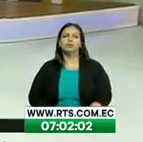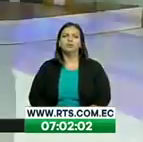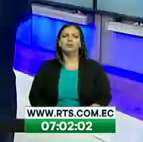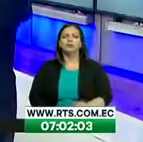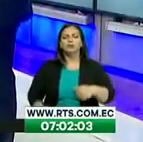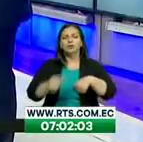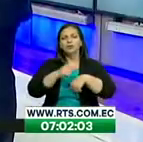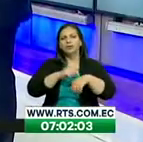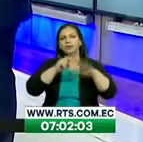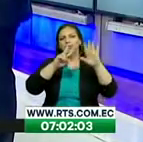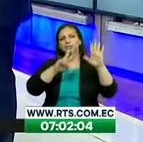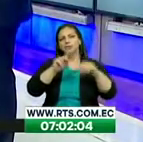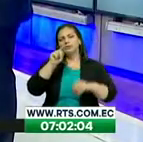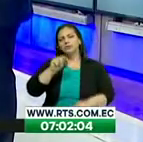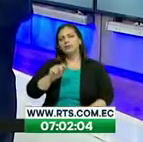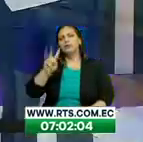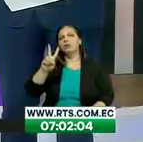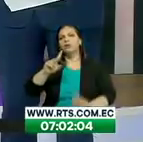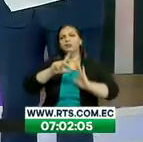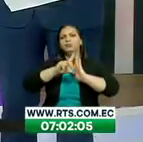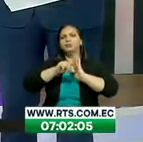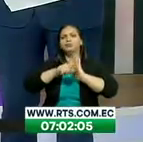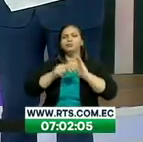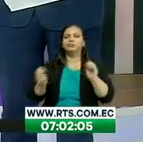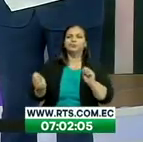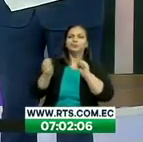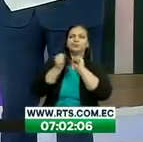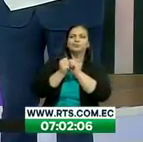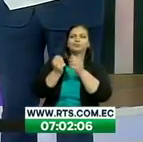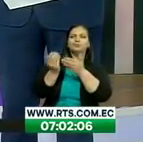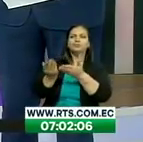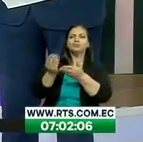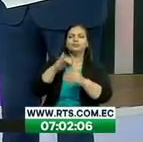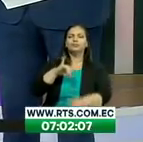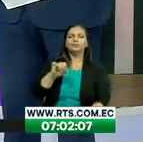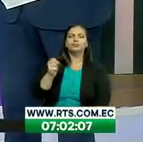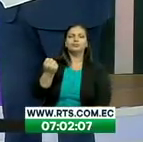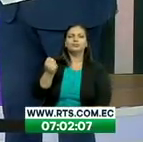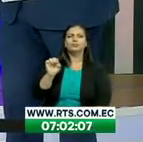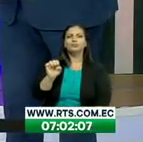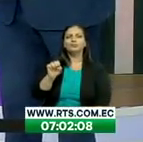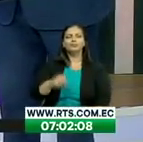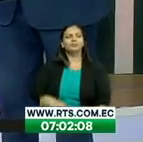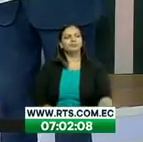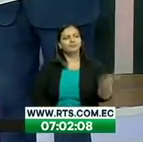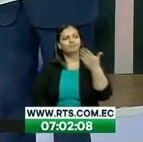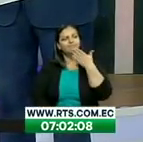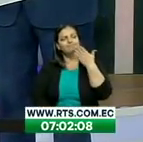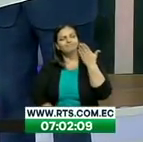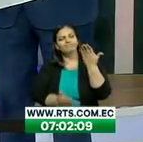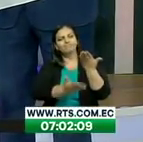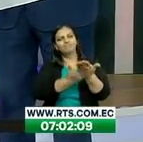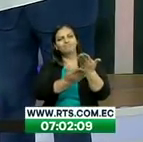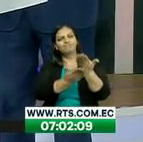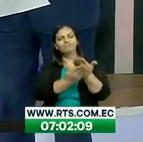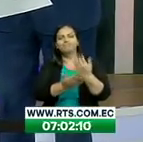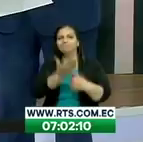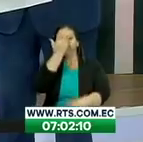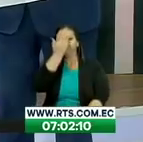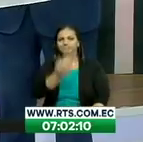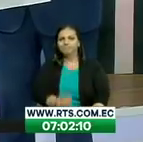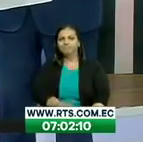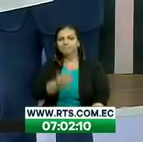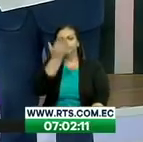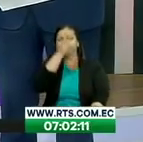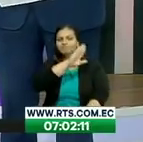7:02 en la mañana y el sol se incorpora a la noticia primera emisión. Mi querido José Luis. Gracias, mi querida Luisa, ratificar el buenos días para ti, para